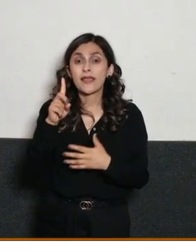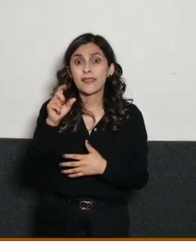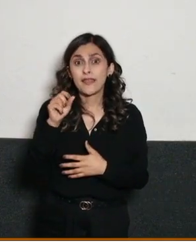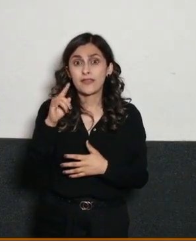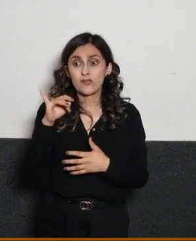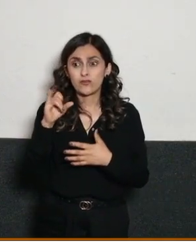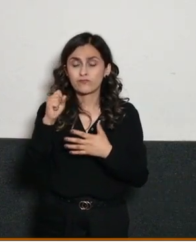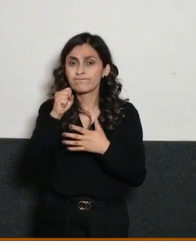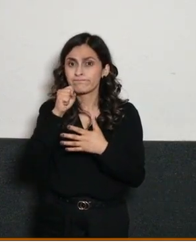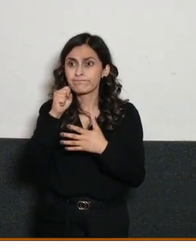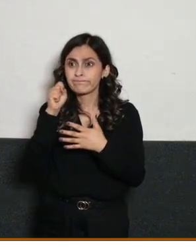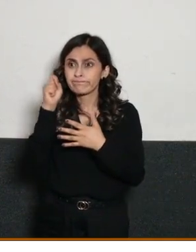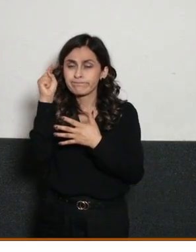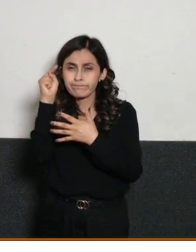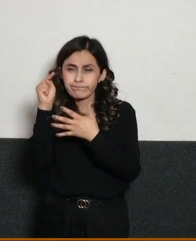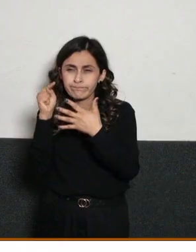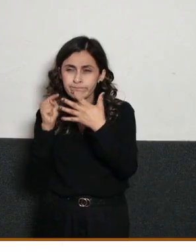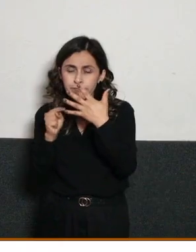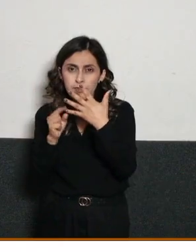ayudar a entender qué pasó.